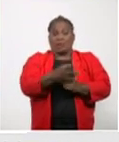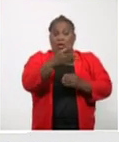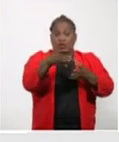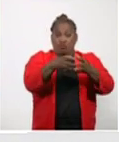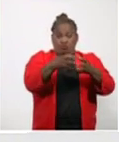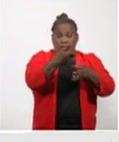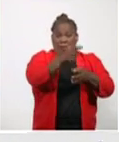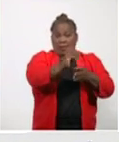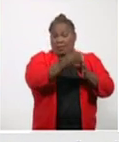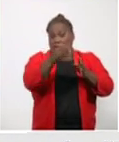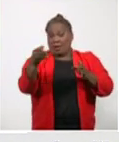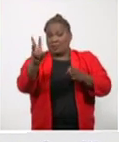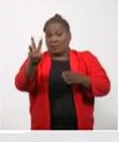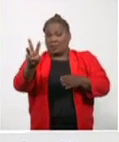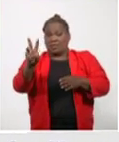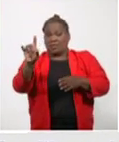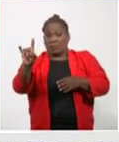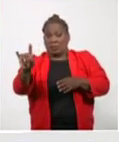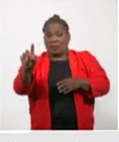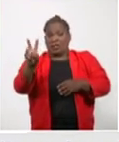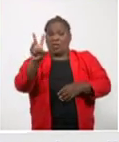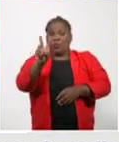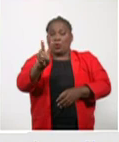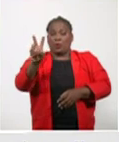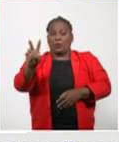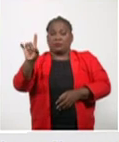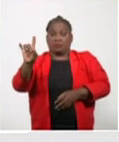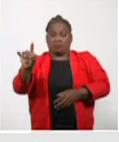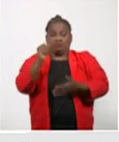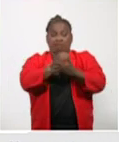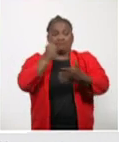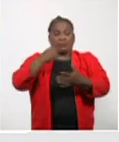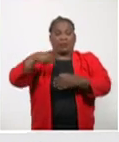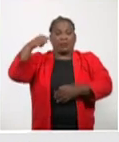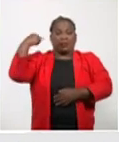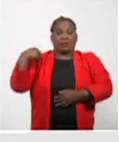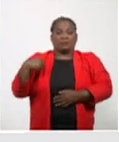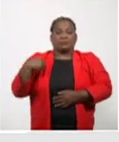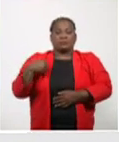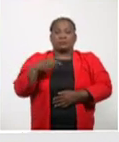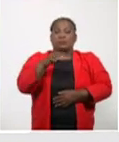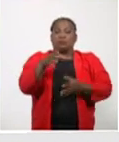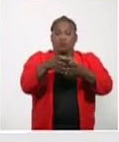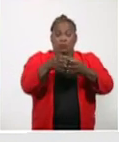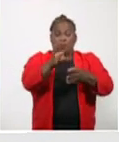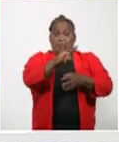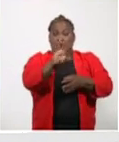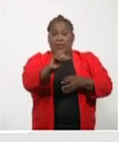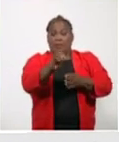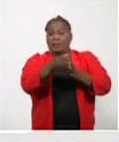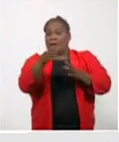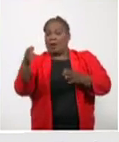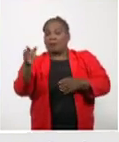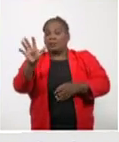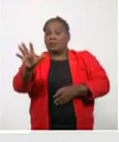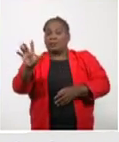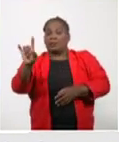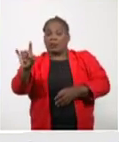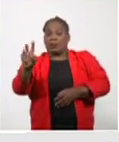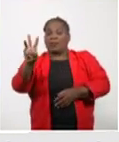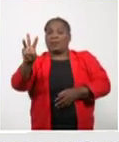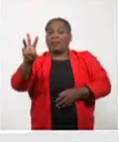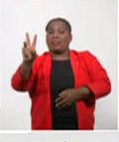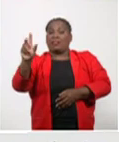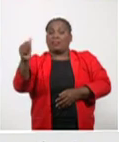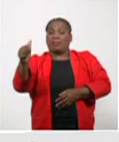edad, 229 se confirmaron ayer, de 40 a 59, 310